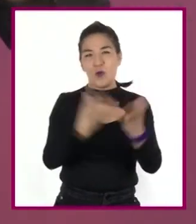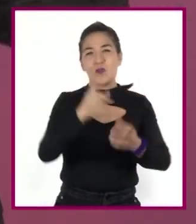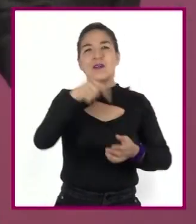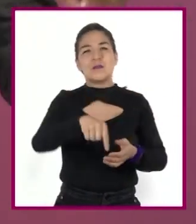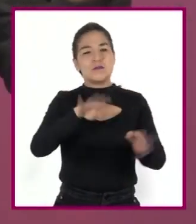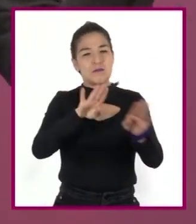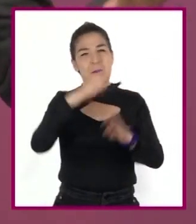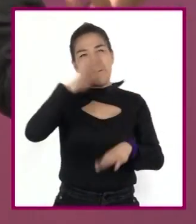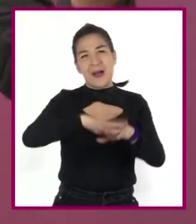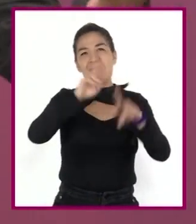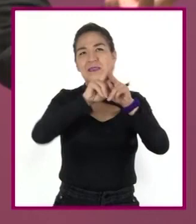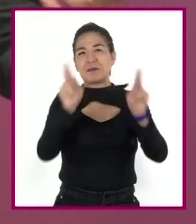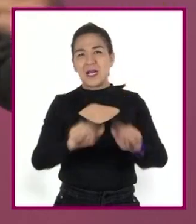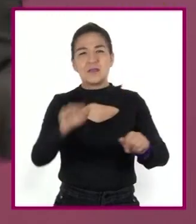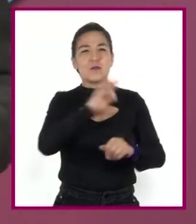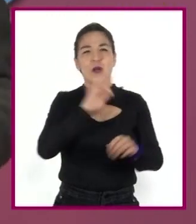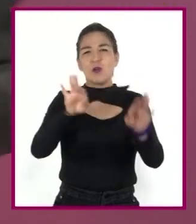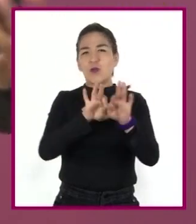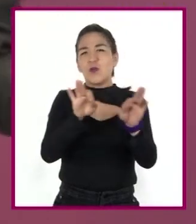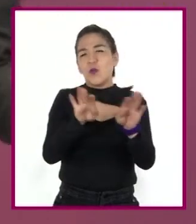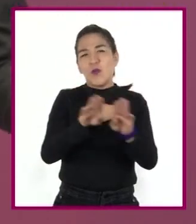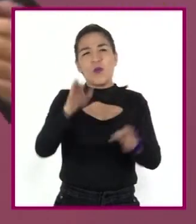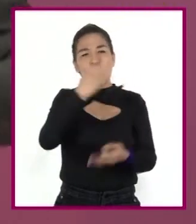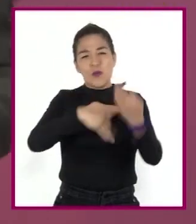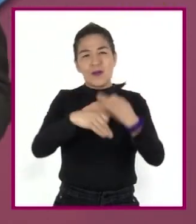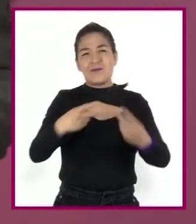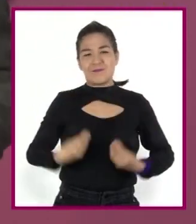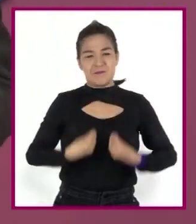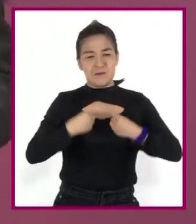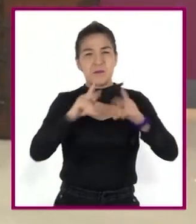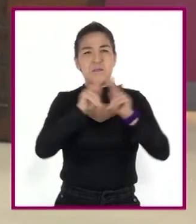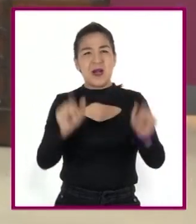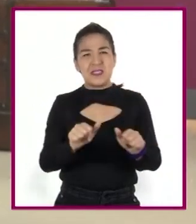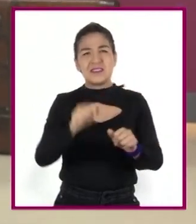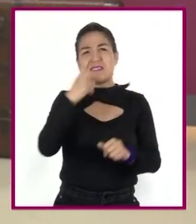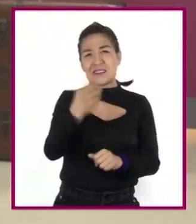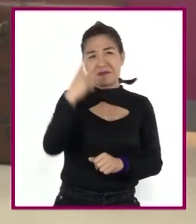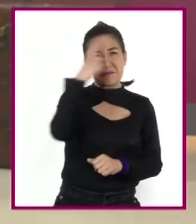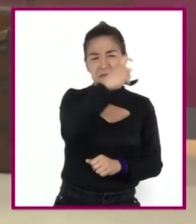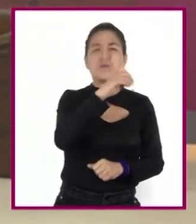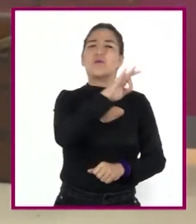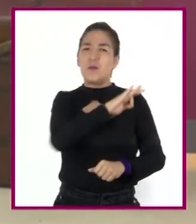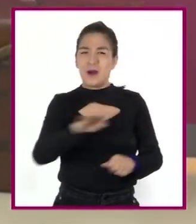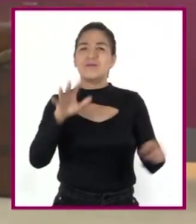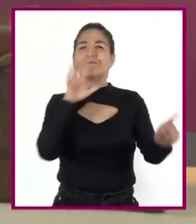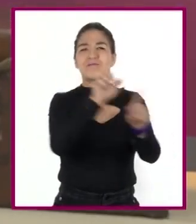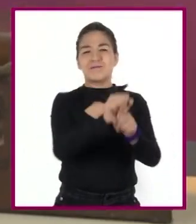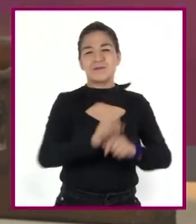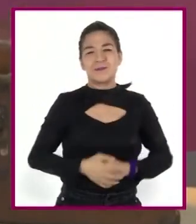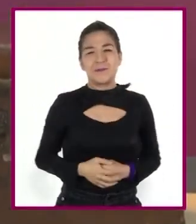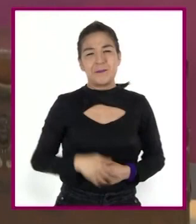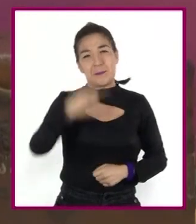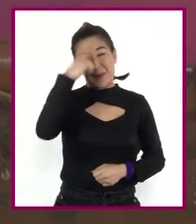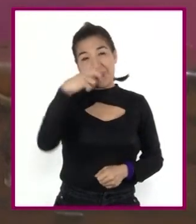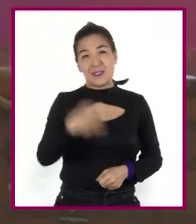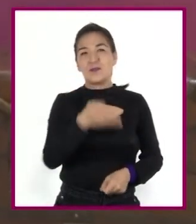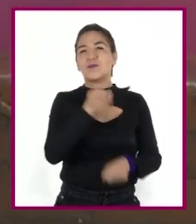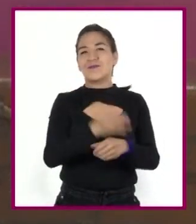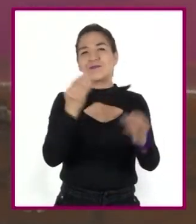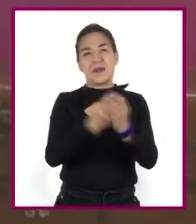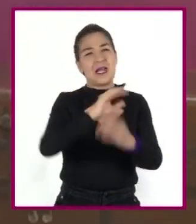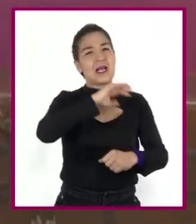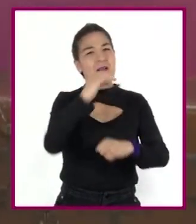mundos y todos podamos vivir en paz no parece tan lejano. Para terminar esta sesión,